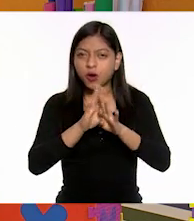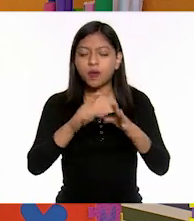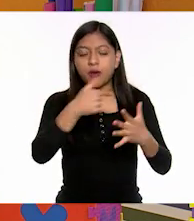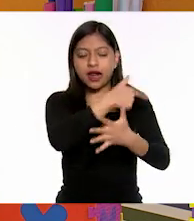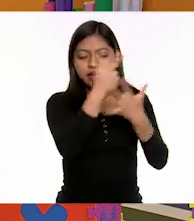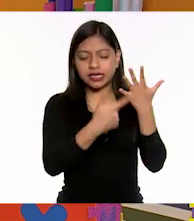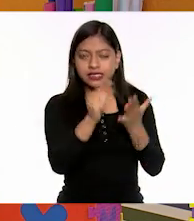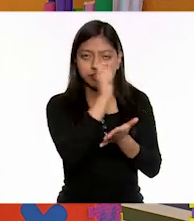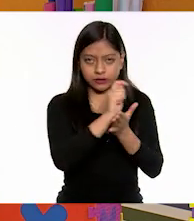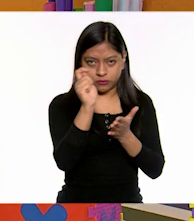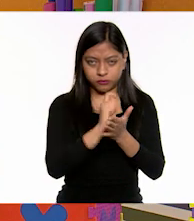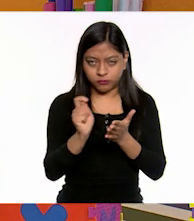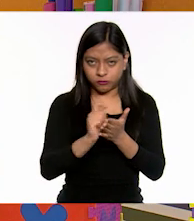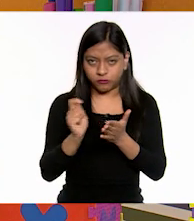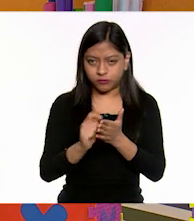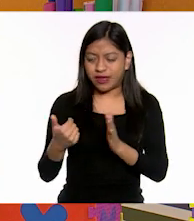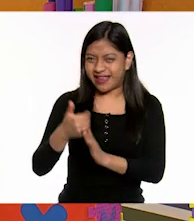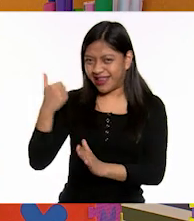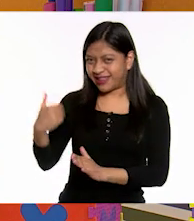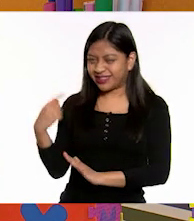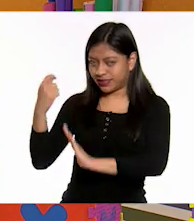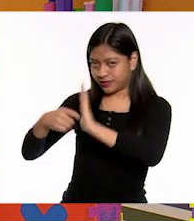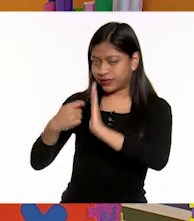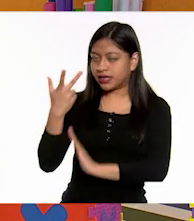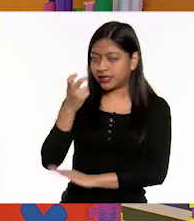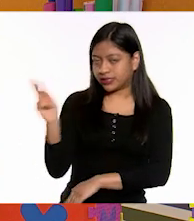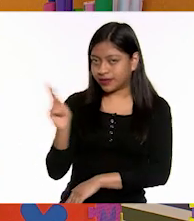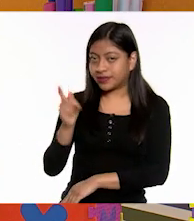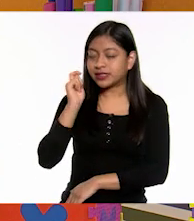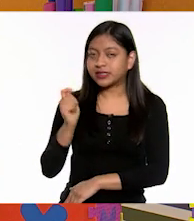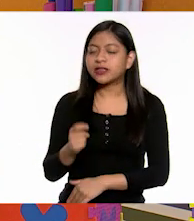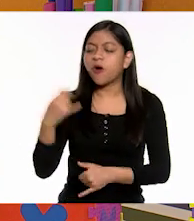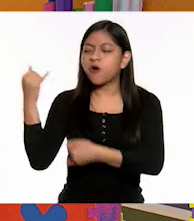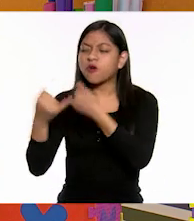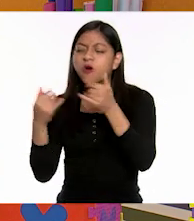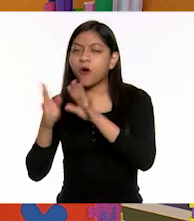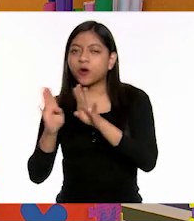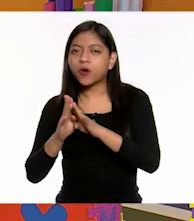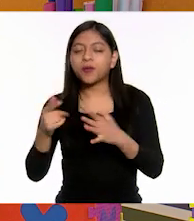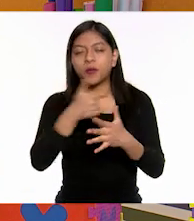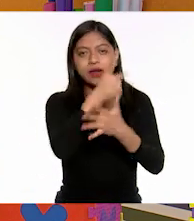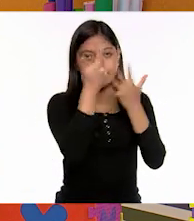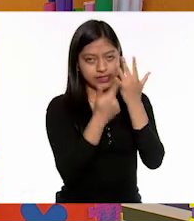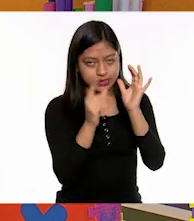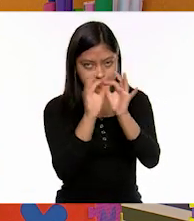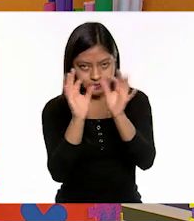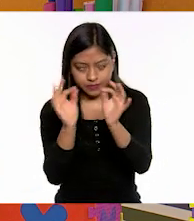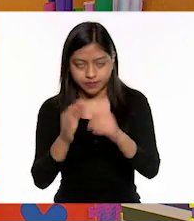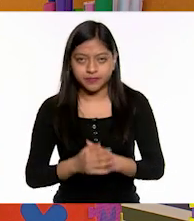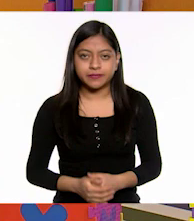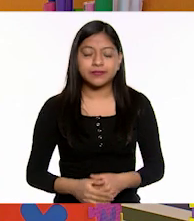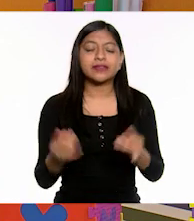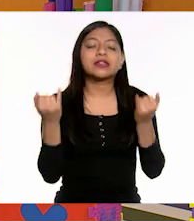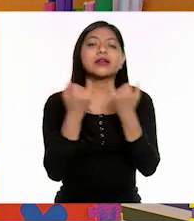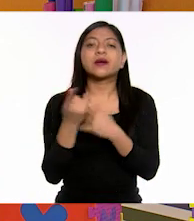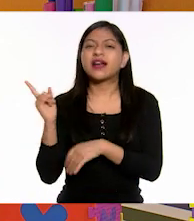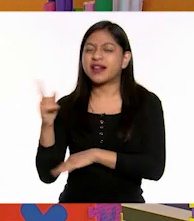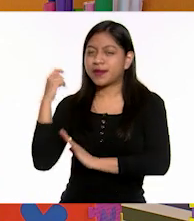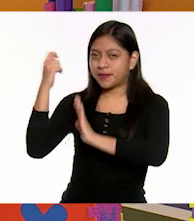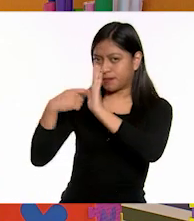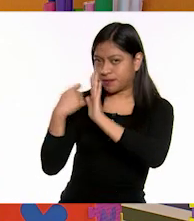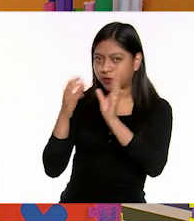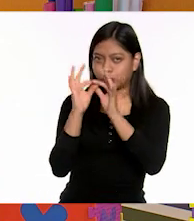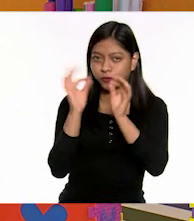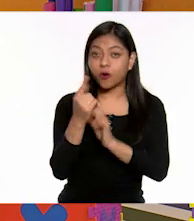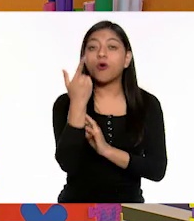descripción que fue más o menos lo que nos explicaba el chico cómo se jugaba lo que tenían que hacer muy bien tenían que ser y algo que ellos mencionaron